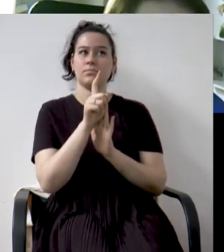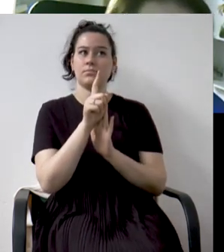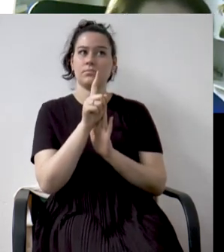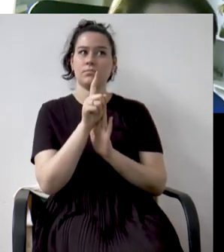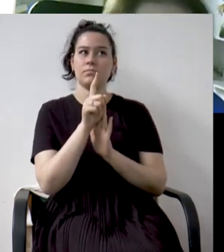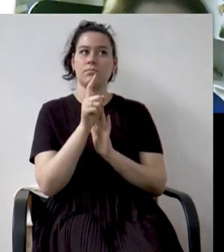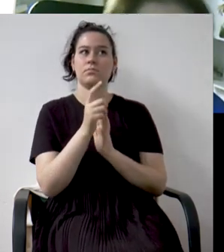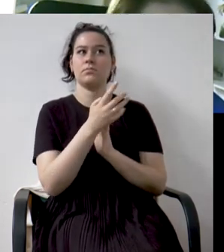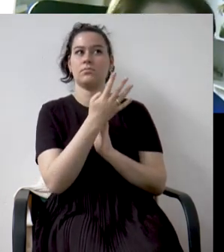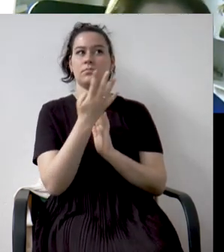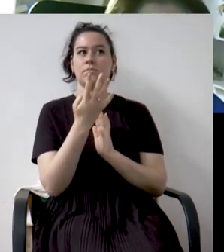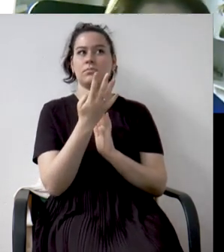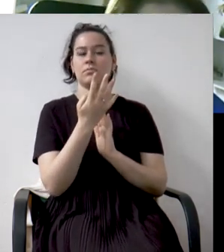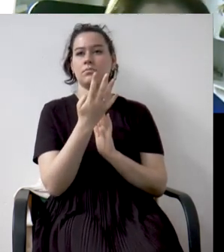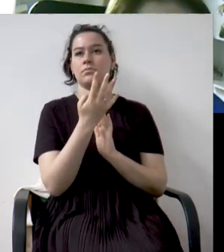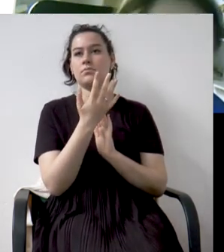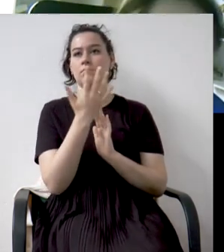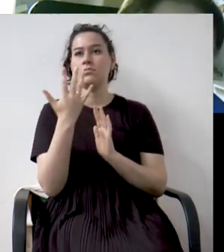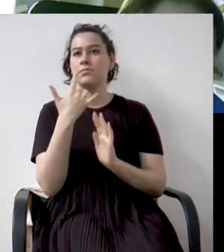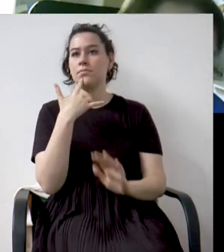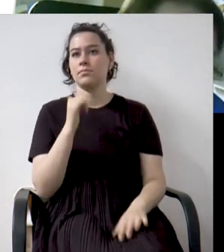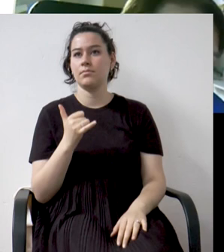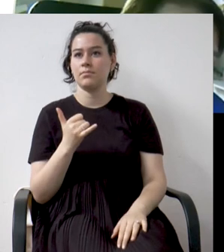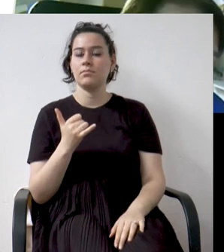cuatro CIOs a las cuatro sedes, por ejemplo.